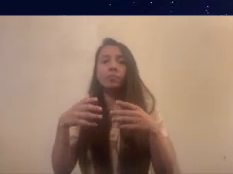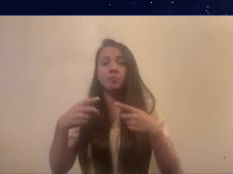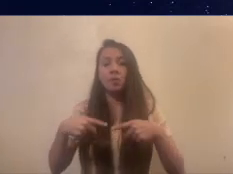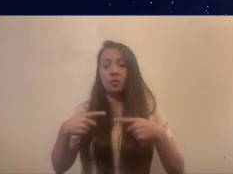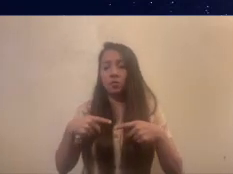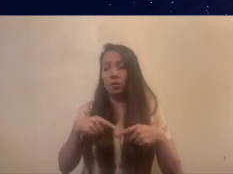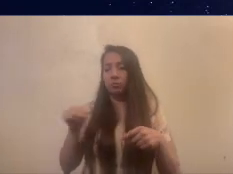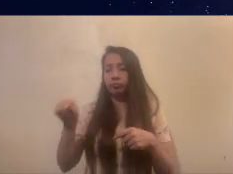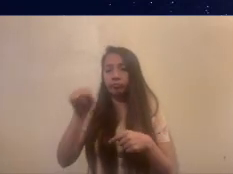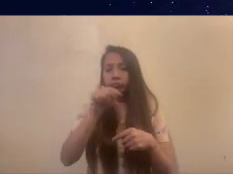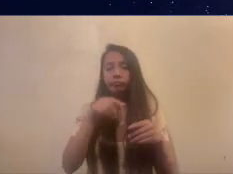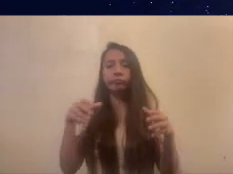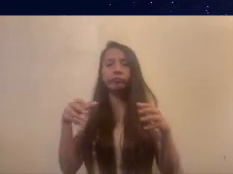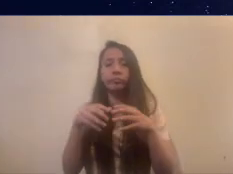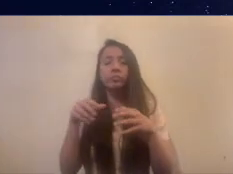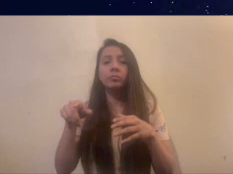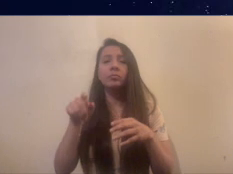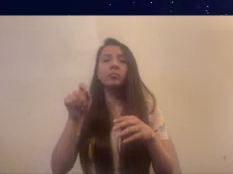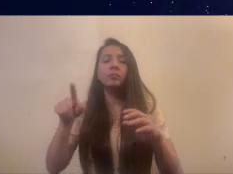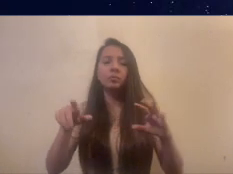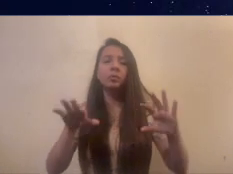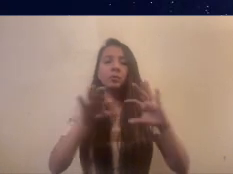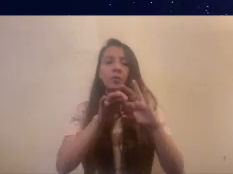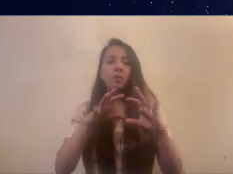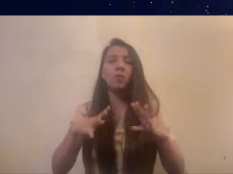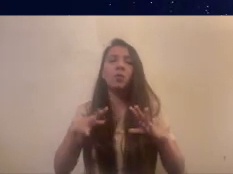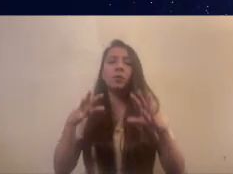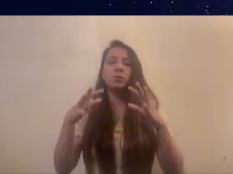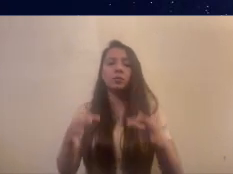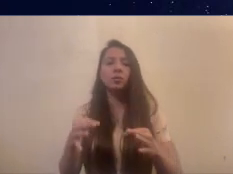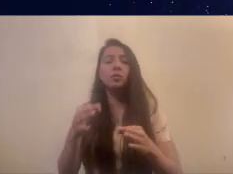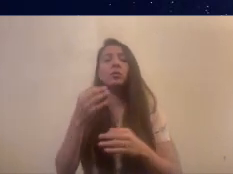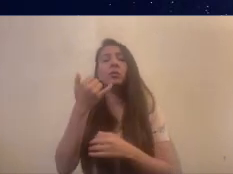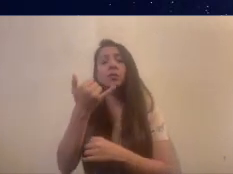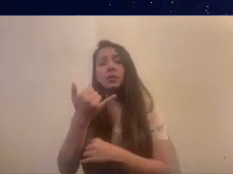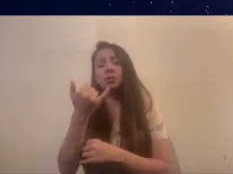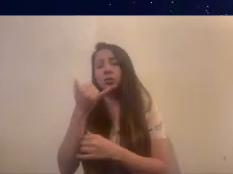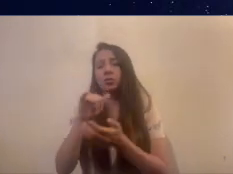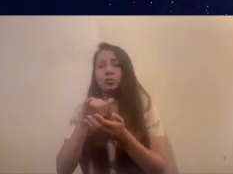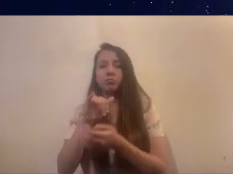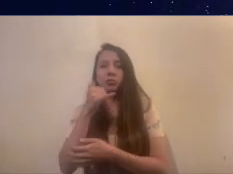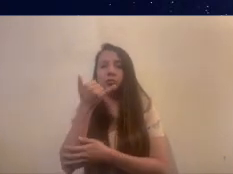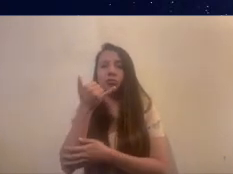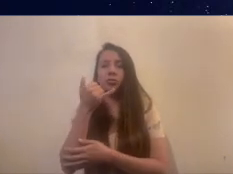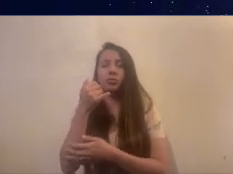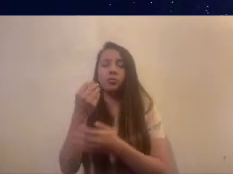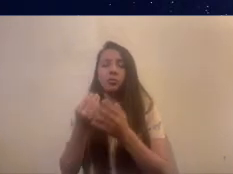Freeman Telidali, pertenecen a la Fundación Miguel Lillo y a York University también.